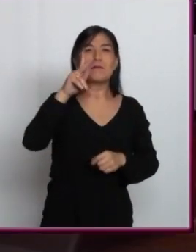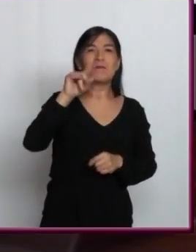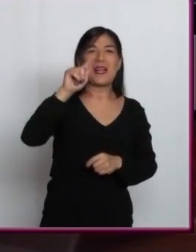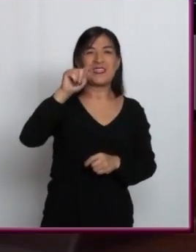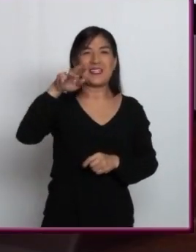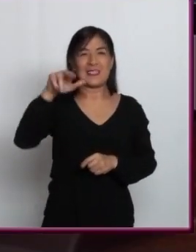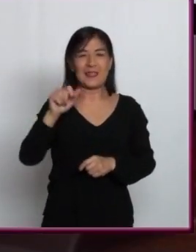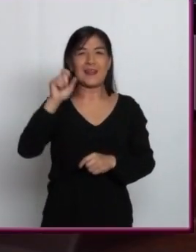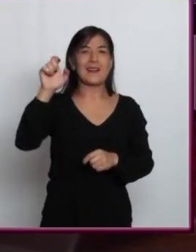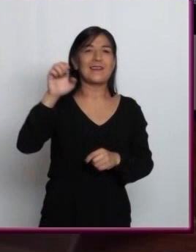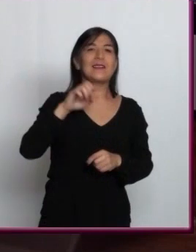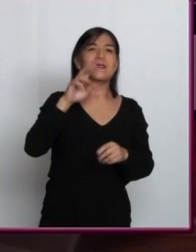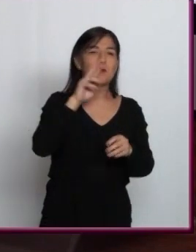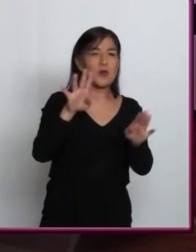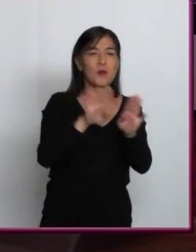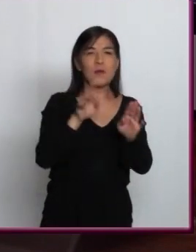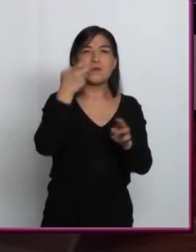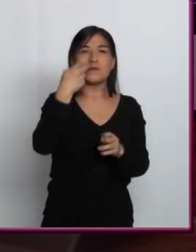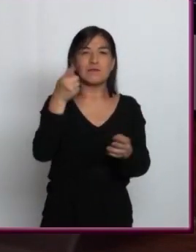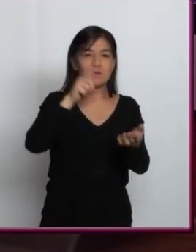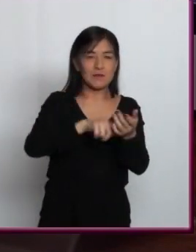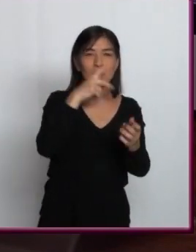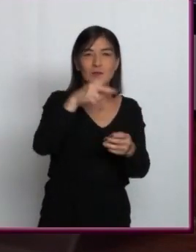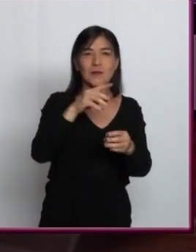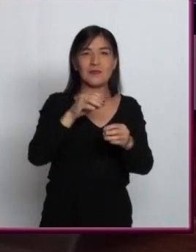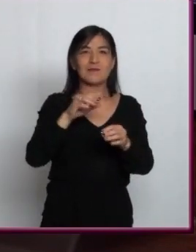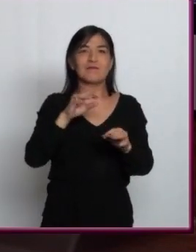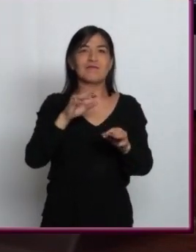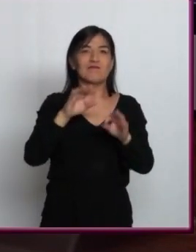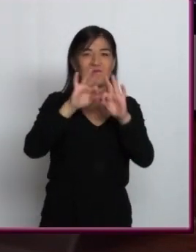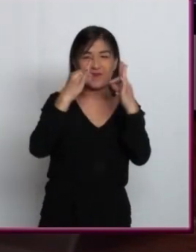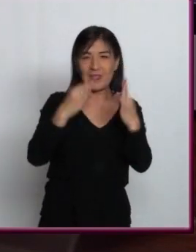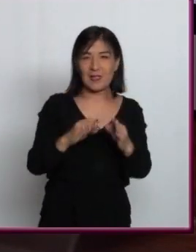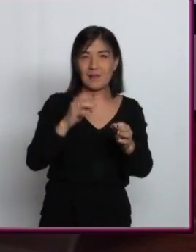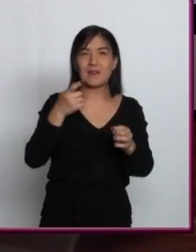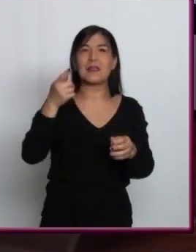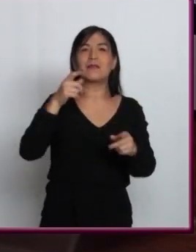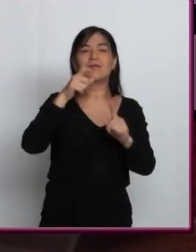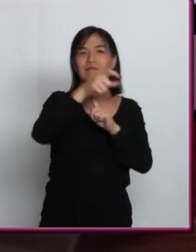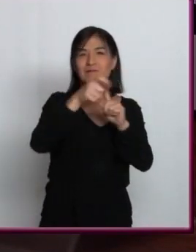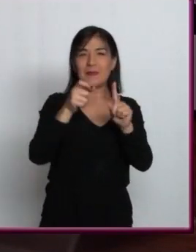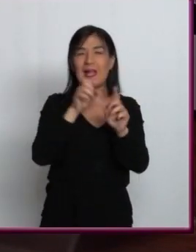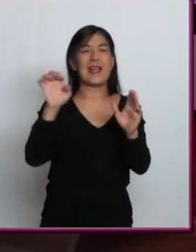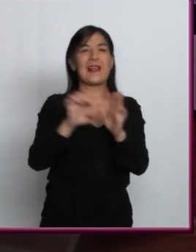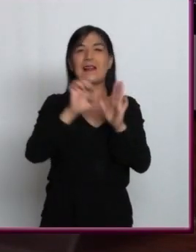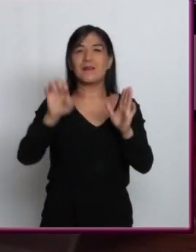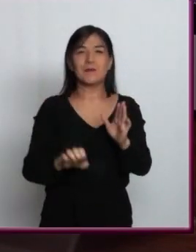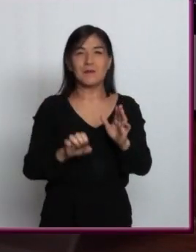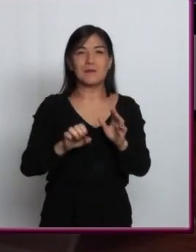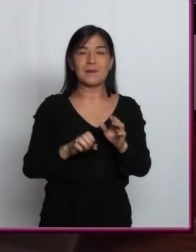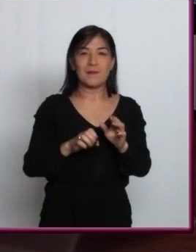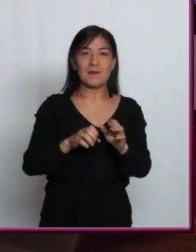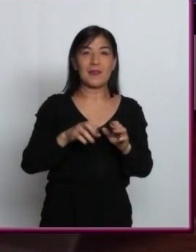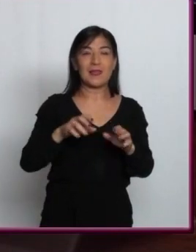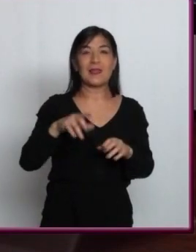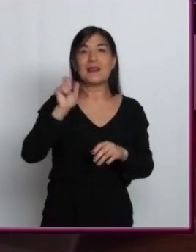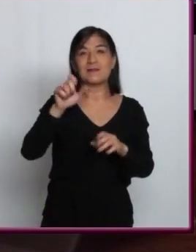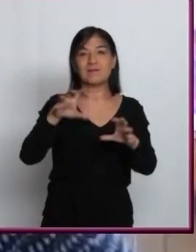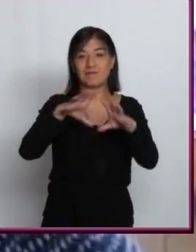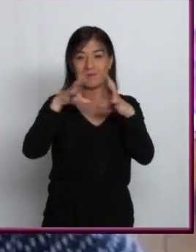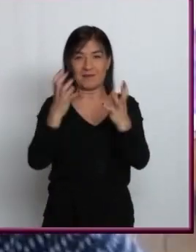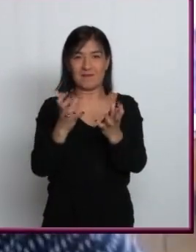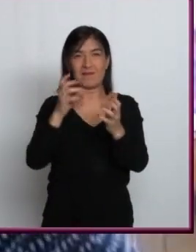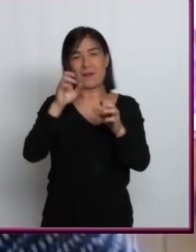nos da información de cómo es la estructura del exoplaneta. Por ejemplo, si es un planeta gaseoso como